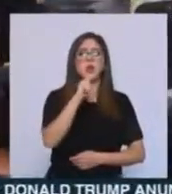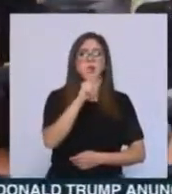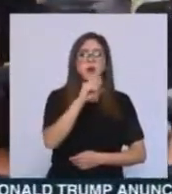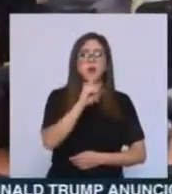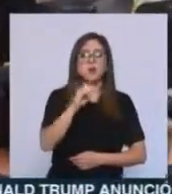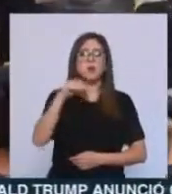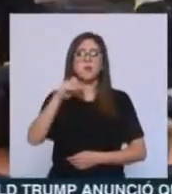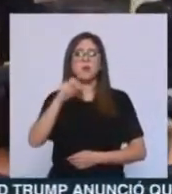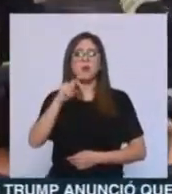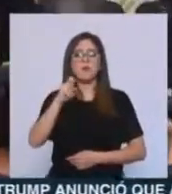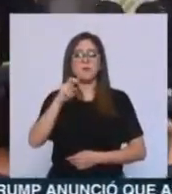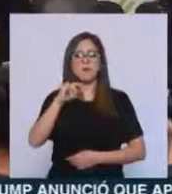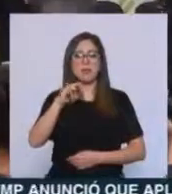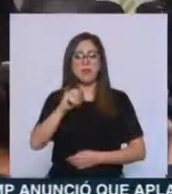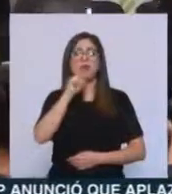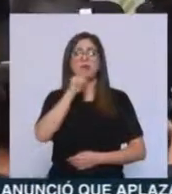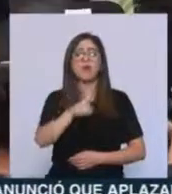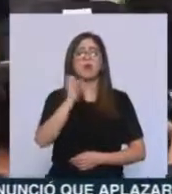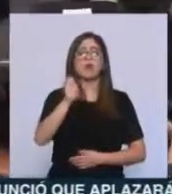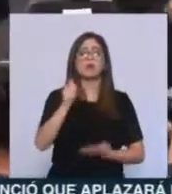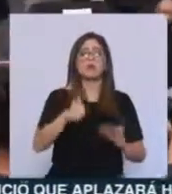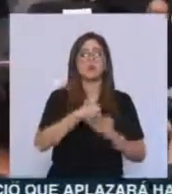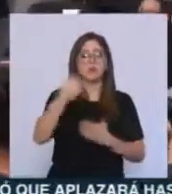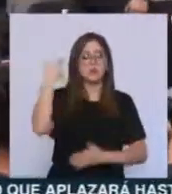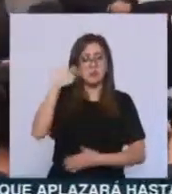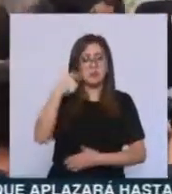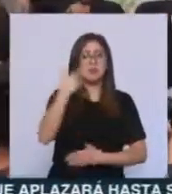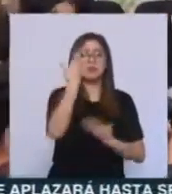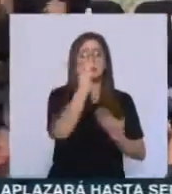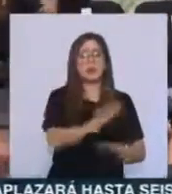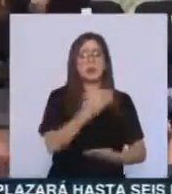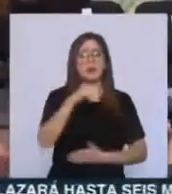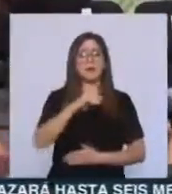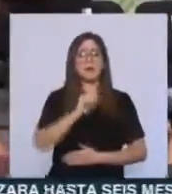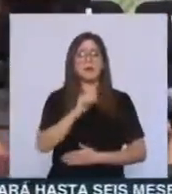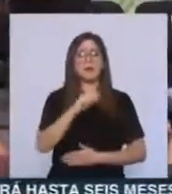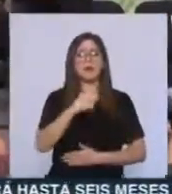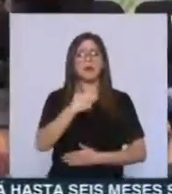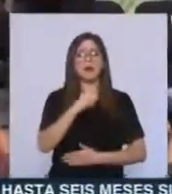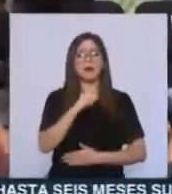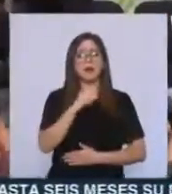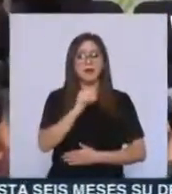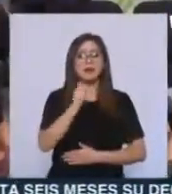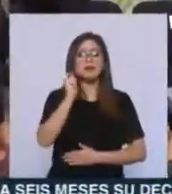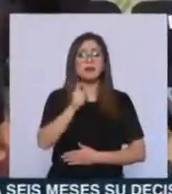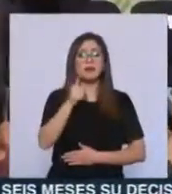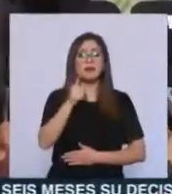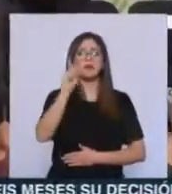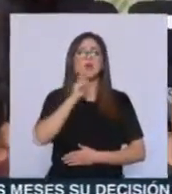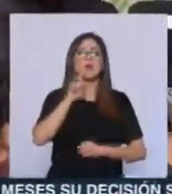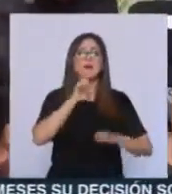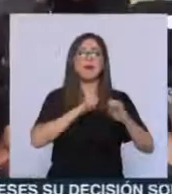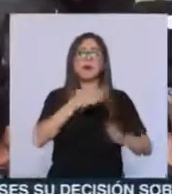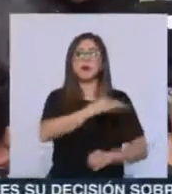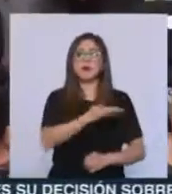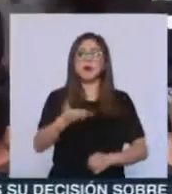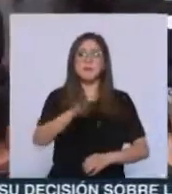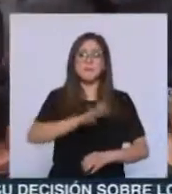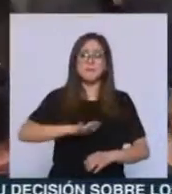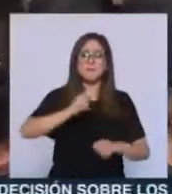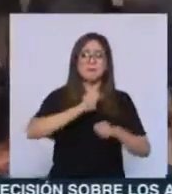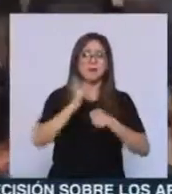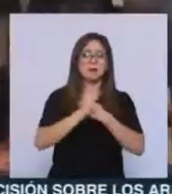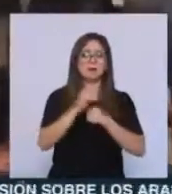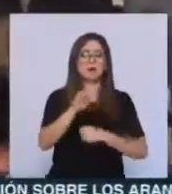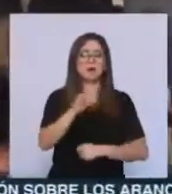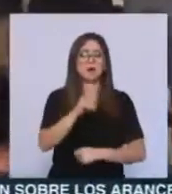ciudad de Querétaro. La excelentísima Margriet Nieske Lemwis, embajadora de los Países Bajos en México, señaló